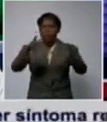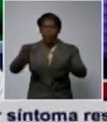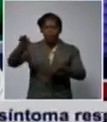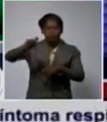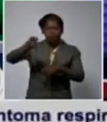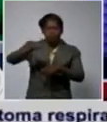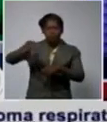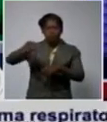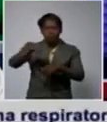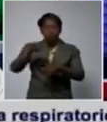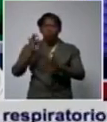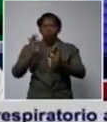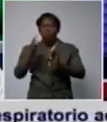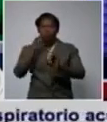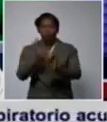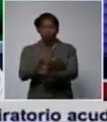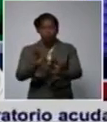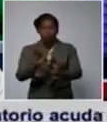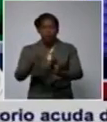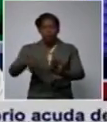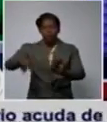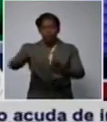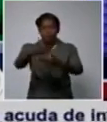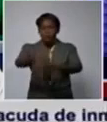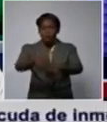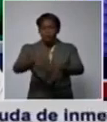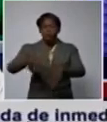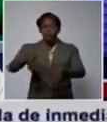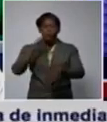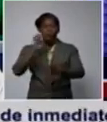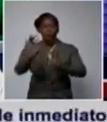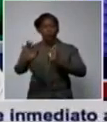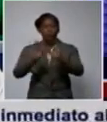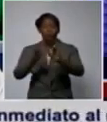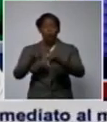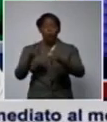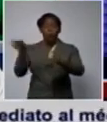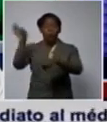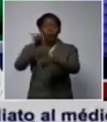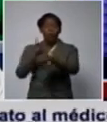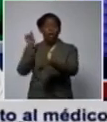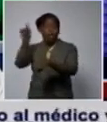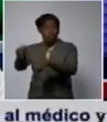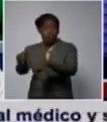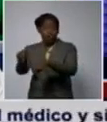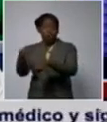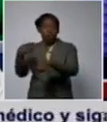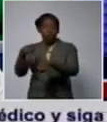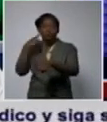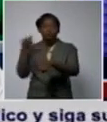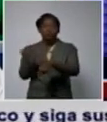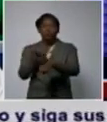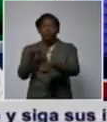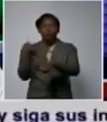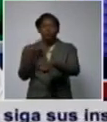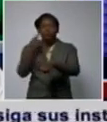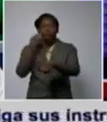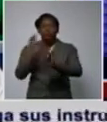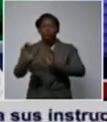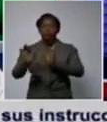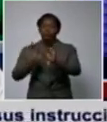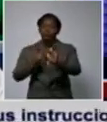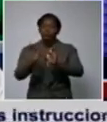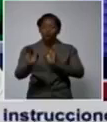población en lo que le corresponde en relación con el dengue y con el mosquito, eliminar los criaderos,